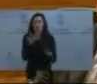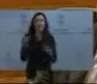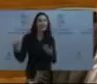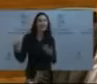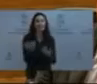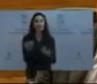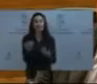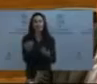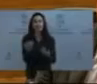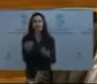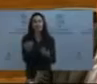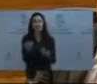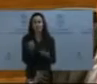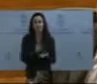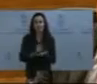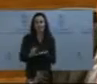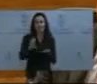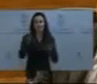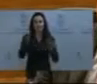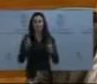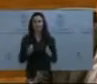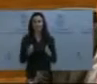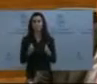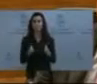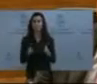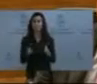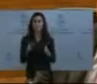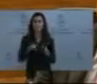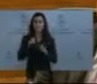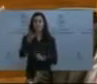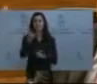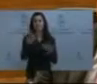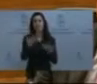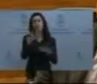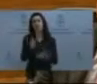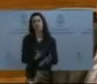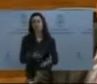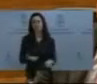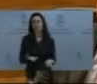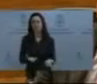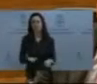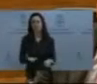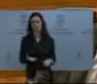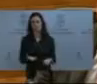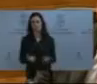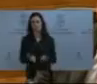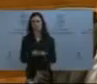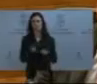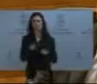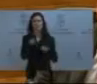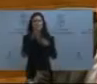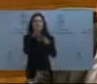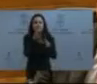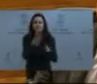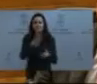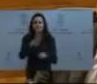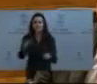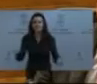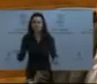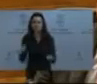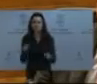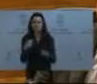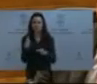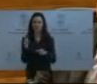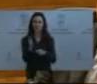girando las mismas liquidaciones con un recargo añadido del 10%, una verdadera burla a las familias afectadas, a nuestros